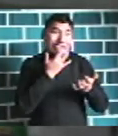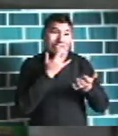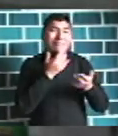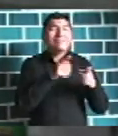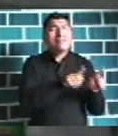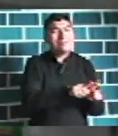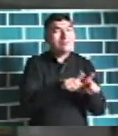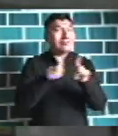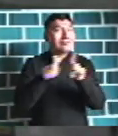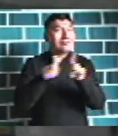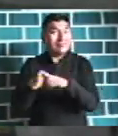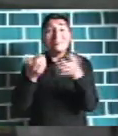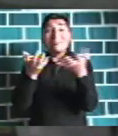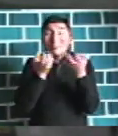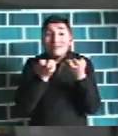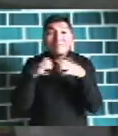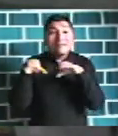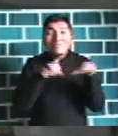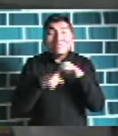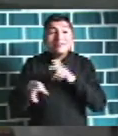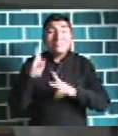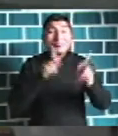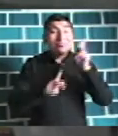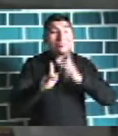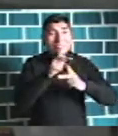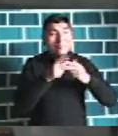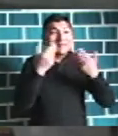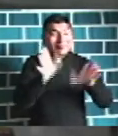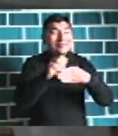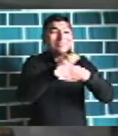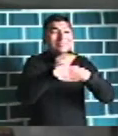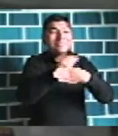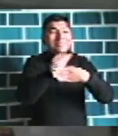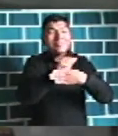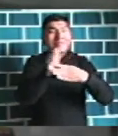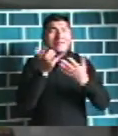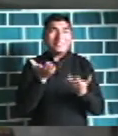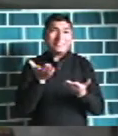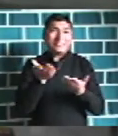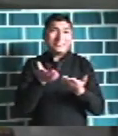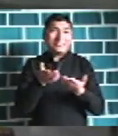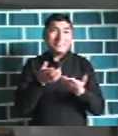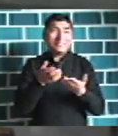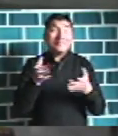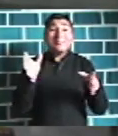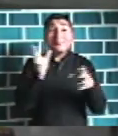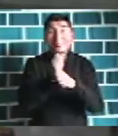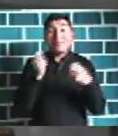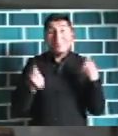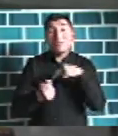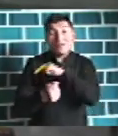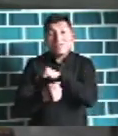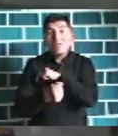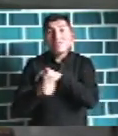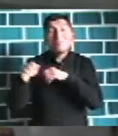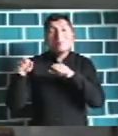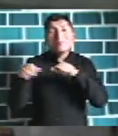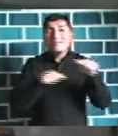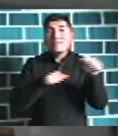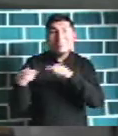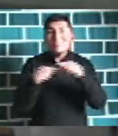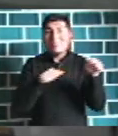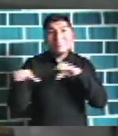lo que queremos es que las cosas se pongan en práctica es decir que nosotros actuemos